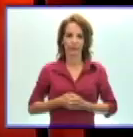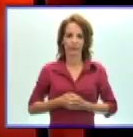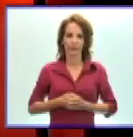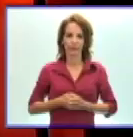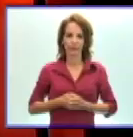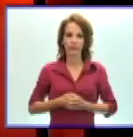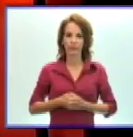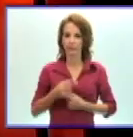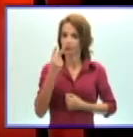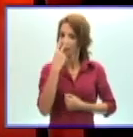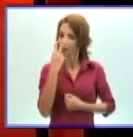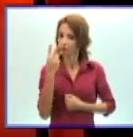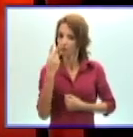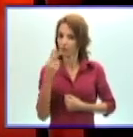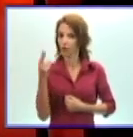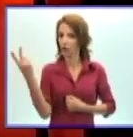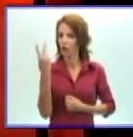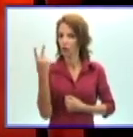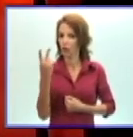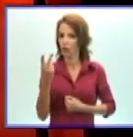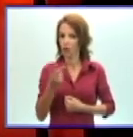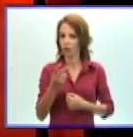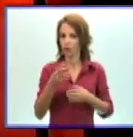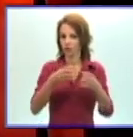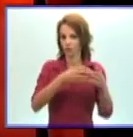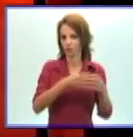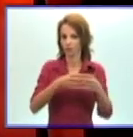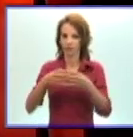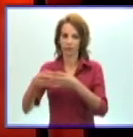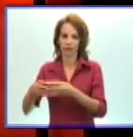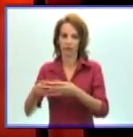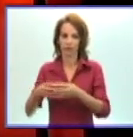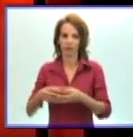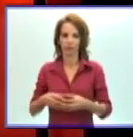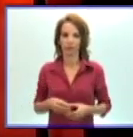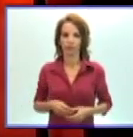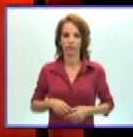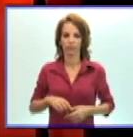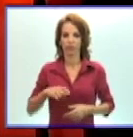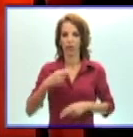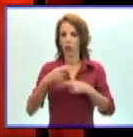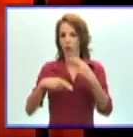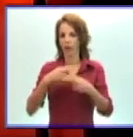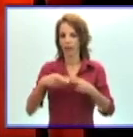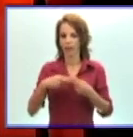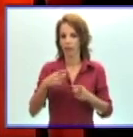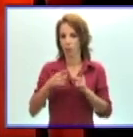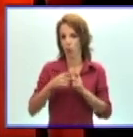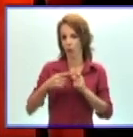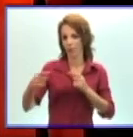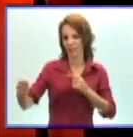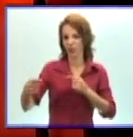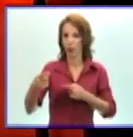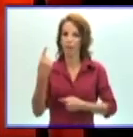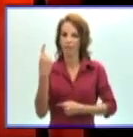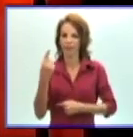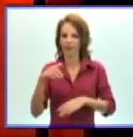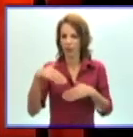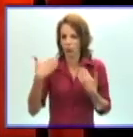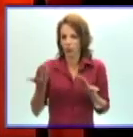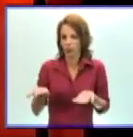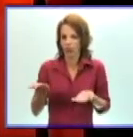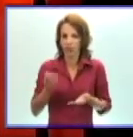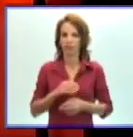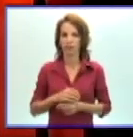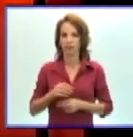Vemos, bueno, estos dos instrumentos. Cuando vamos a realizar una medición, ¿qué es lo que tenemos que hacer primero? Bueno, investigar si esos